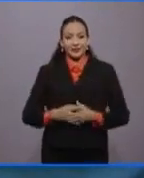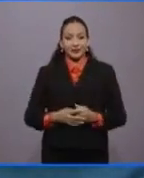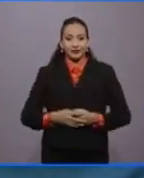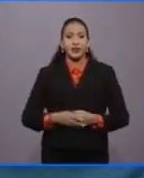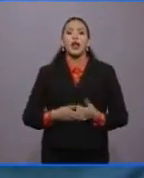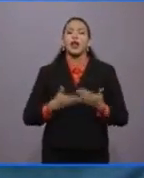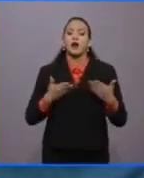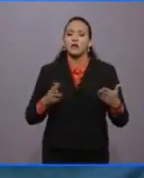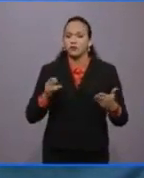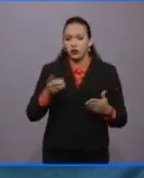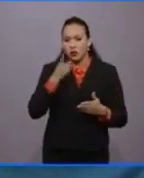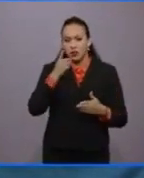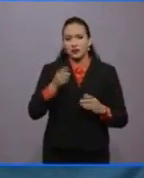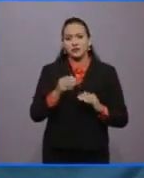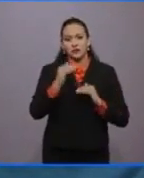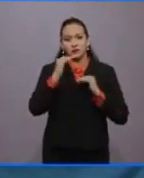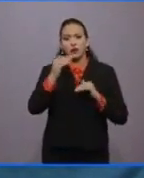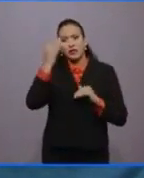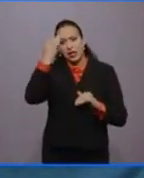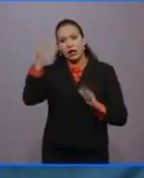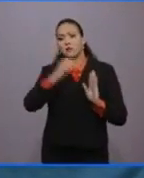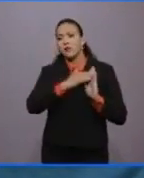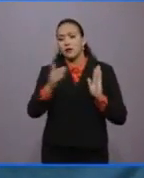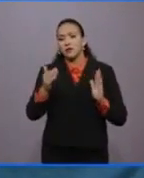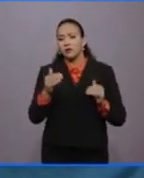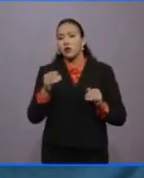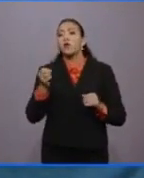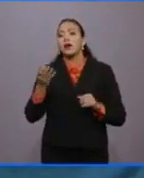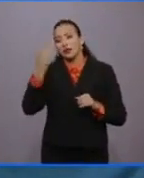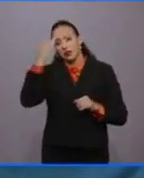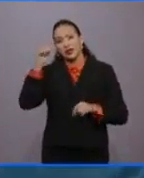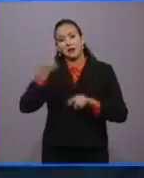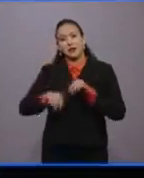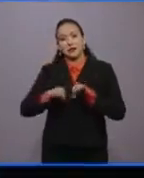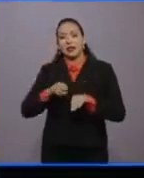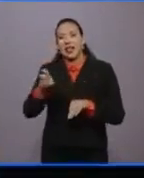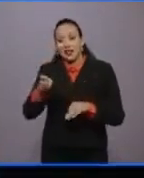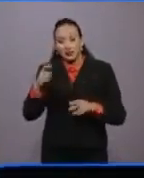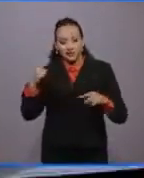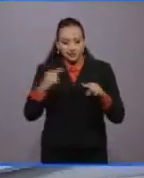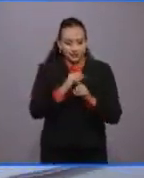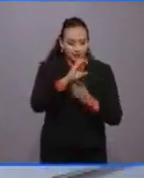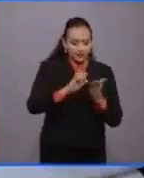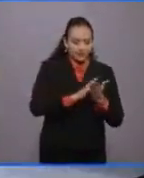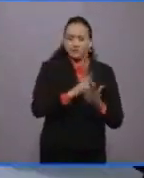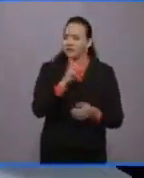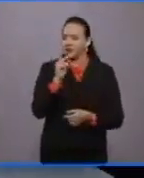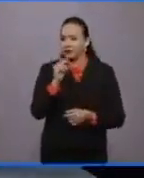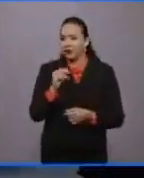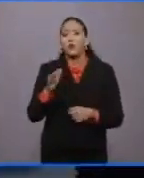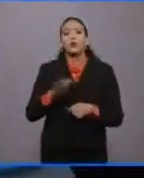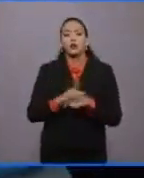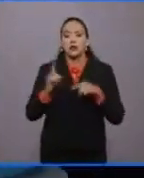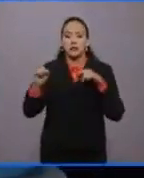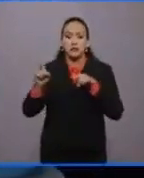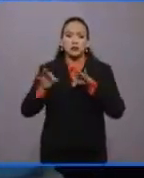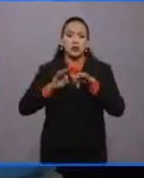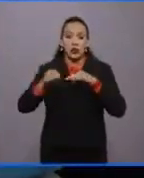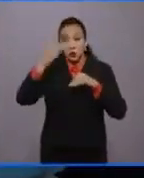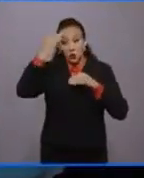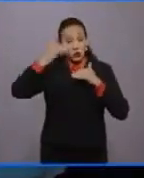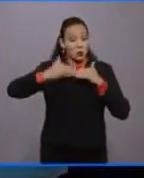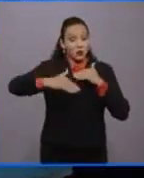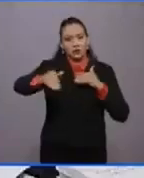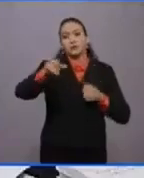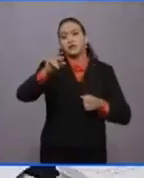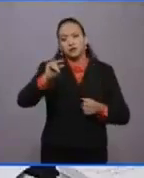no establezca el plazo de la suspensión no lo hace inconstitucional, pues no implica que su duración pueda ser ilimitada,